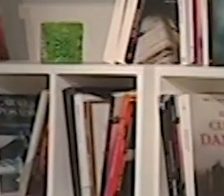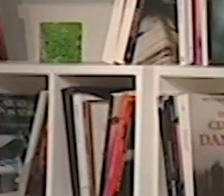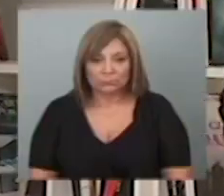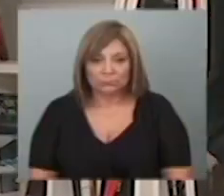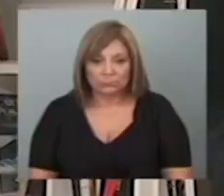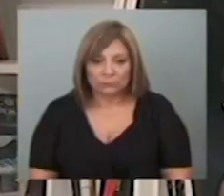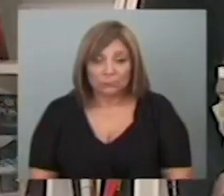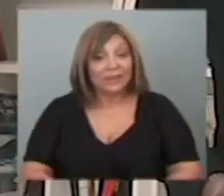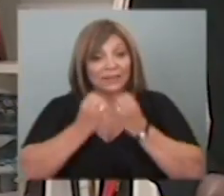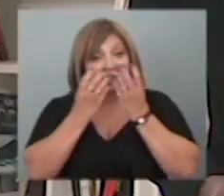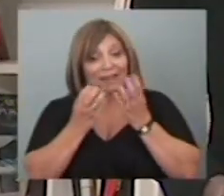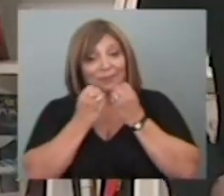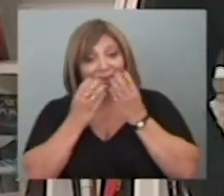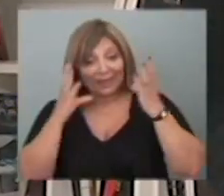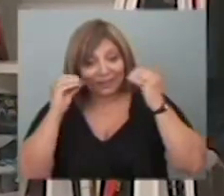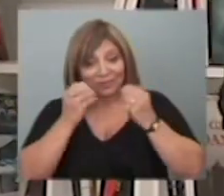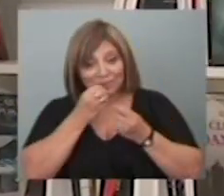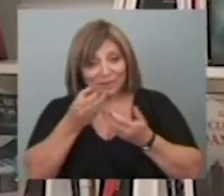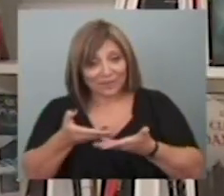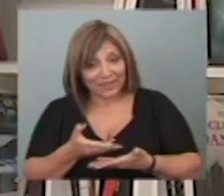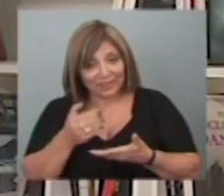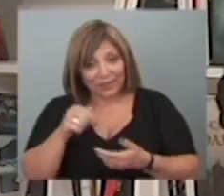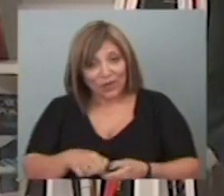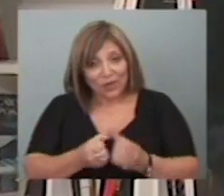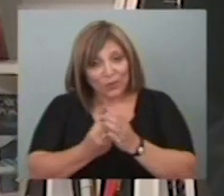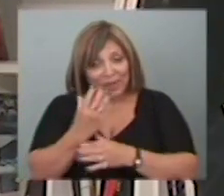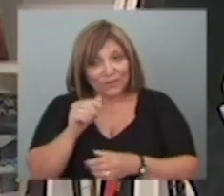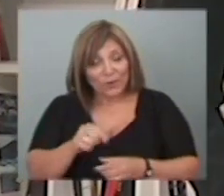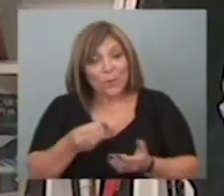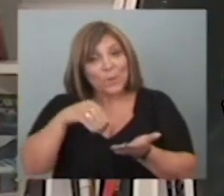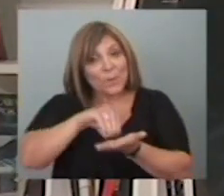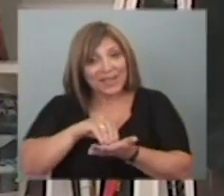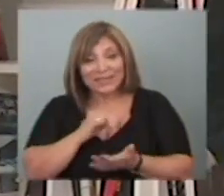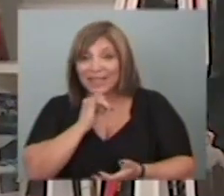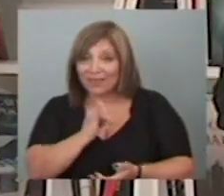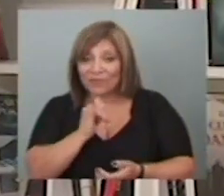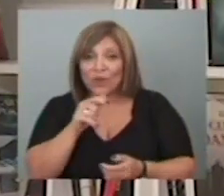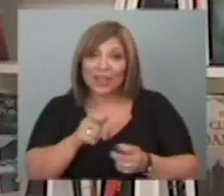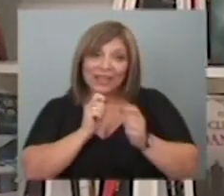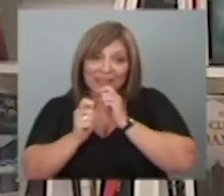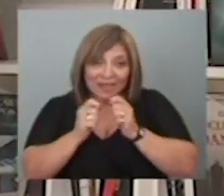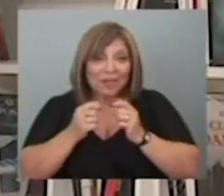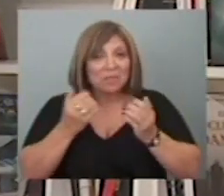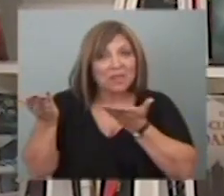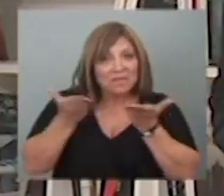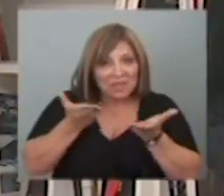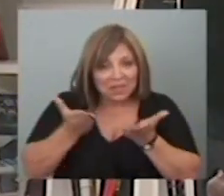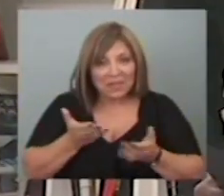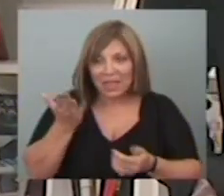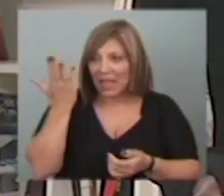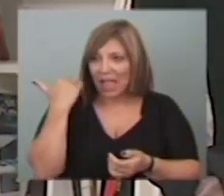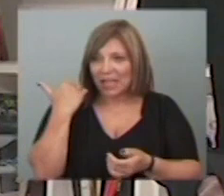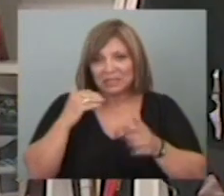¿Qué tal? ¿Cómo están? Buenas noches. Bienvenidos a una nueva edición de Más Info, el periodístico de Televisión Nacional. Hace